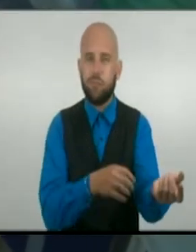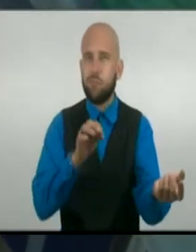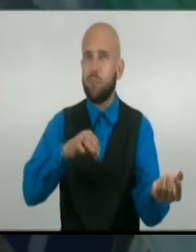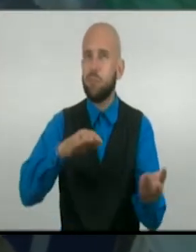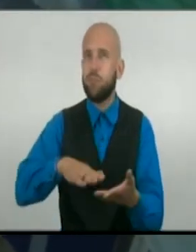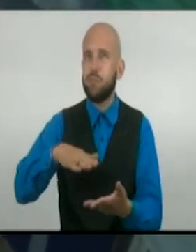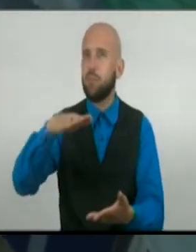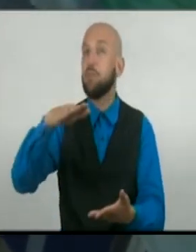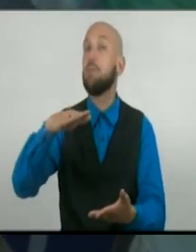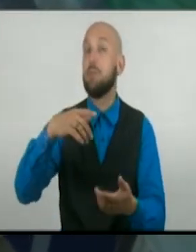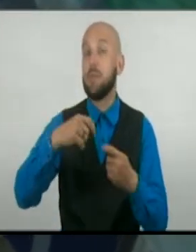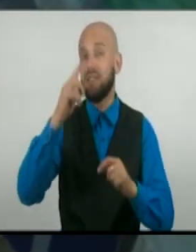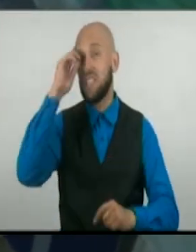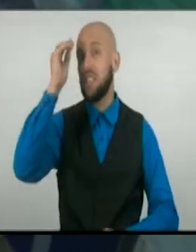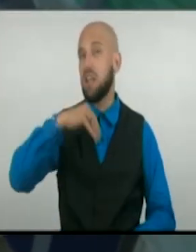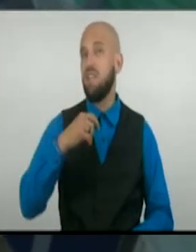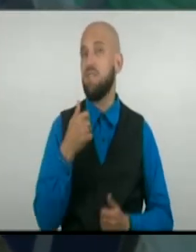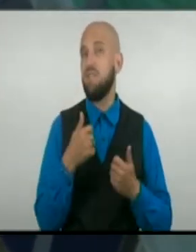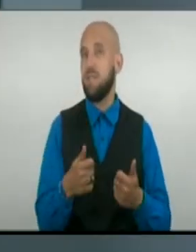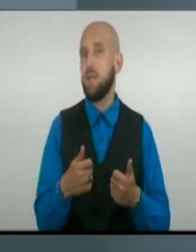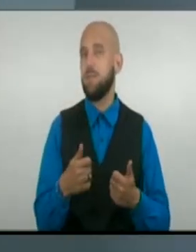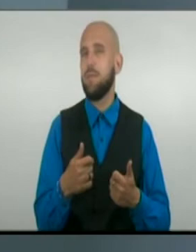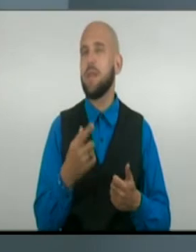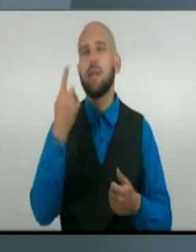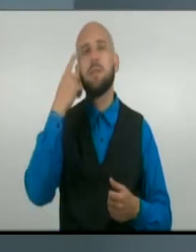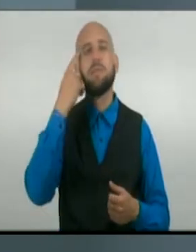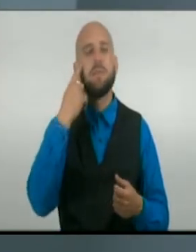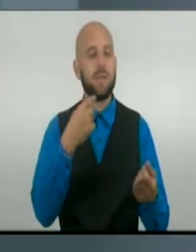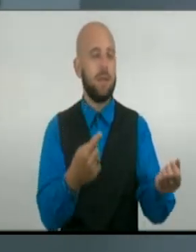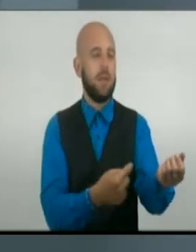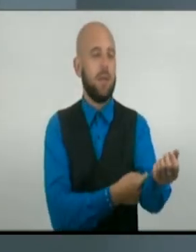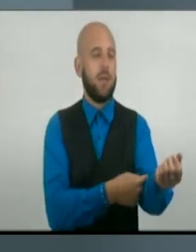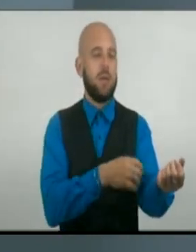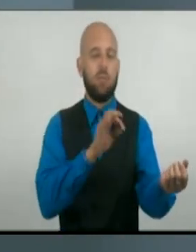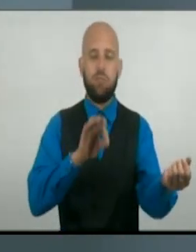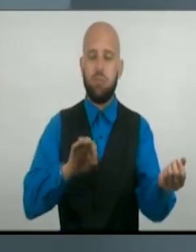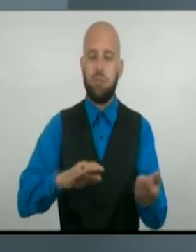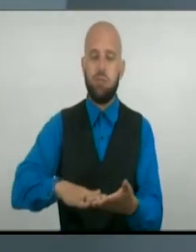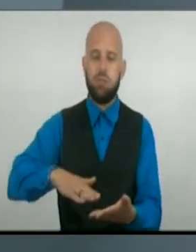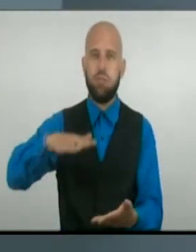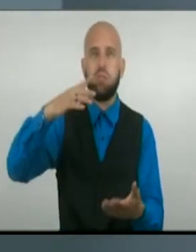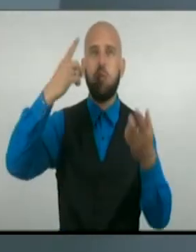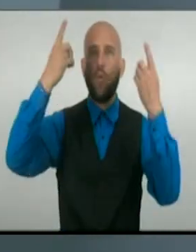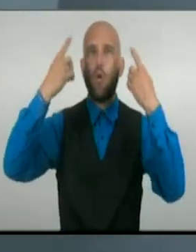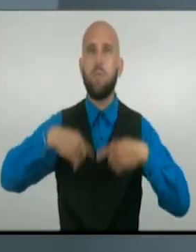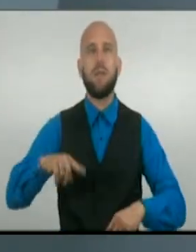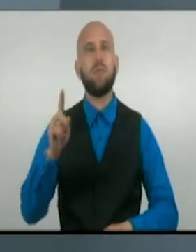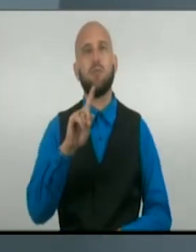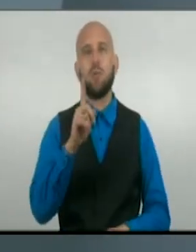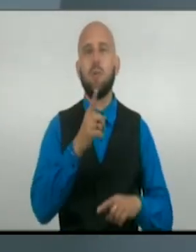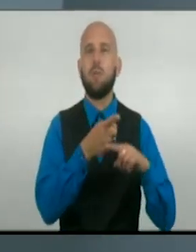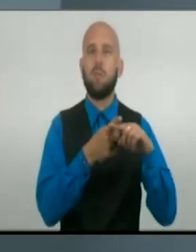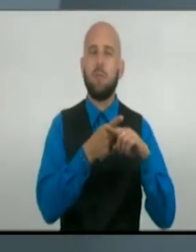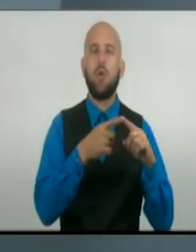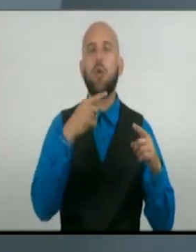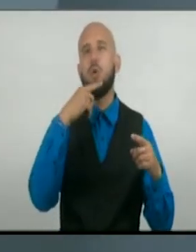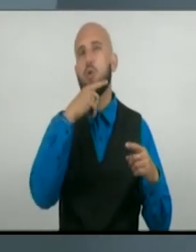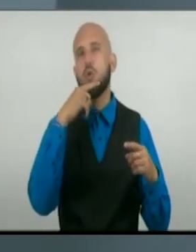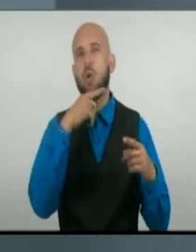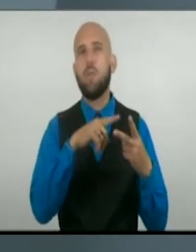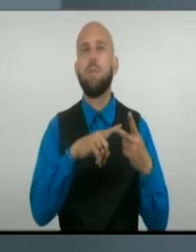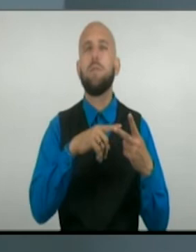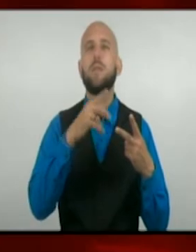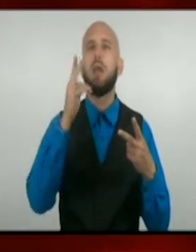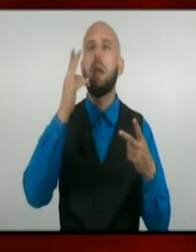ocurrir generalmente no se transfunde sangre total o completa sino la parte glóbulos rojos plasma